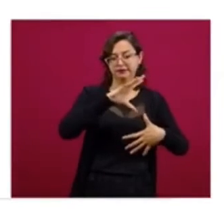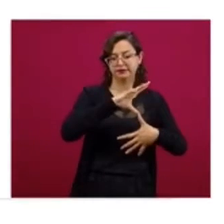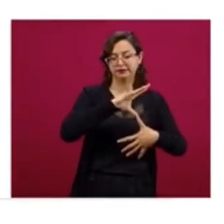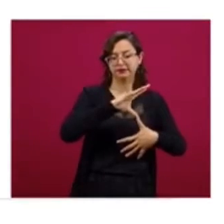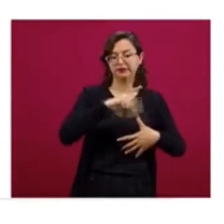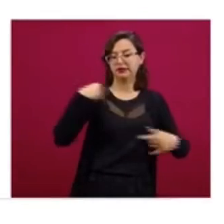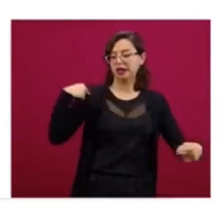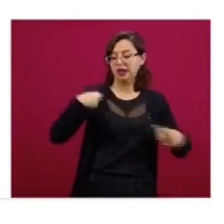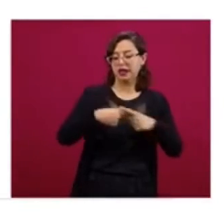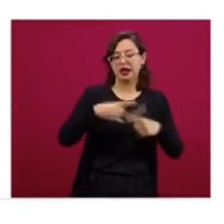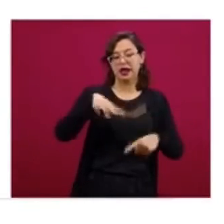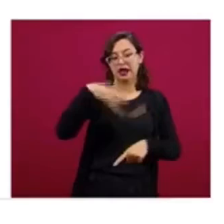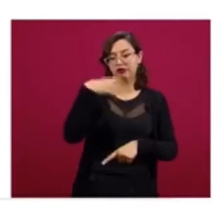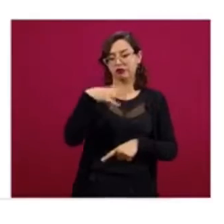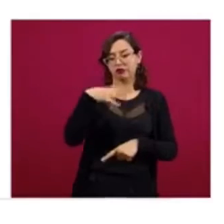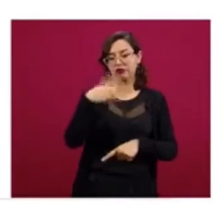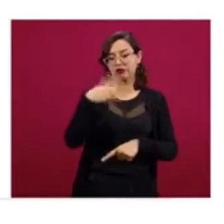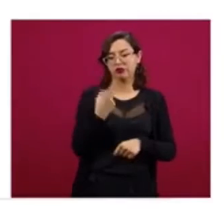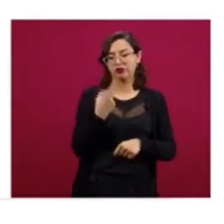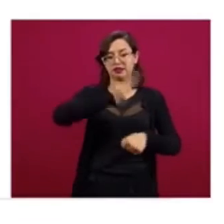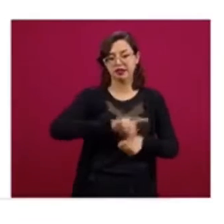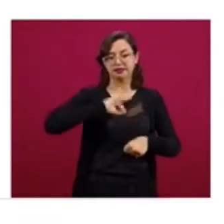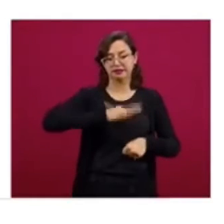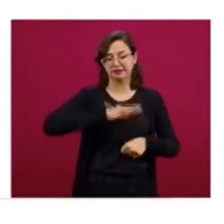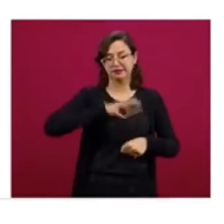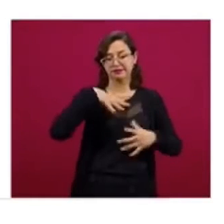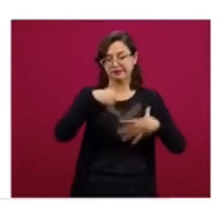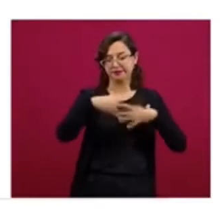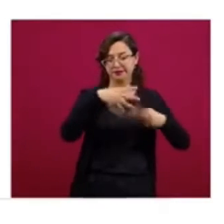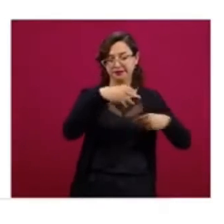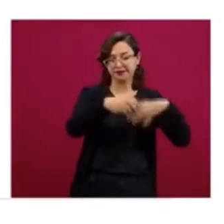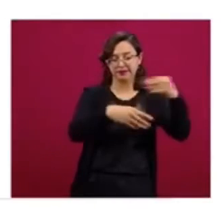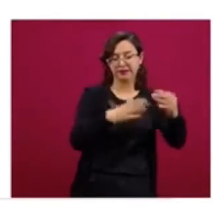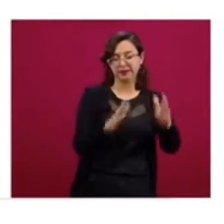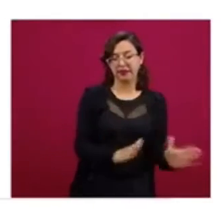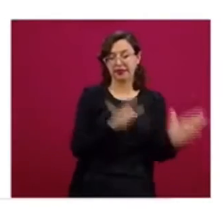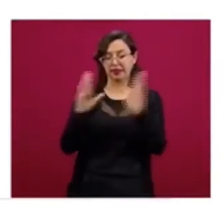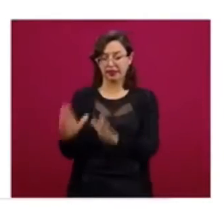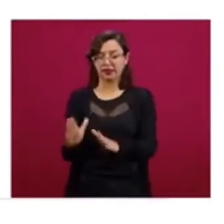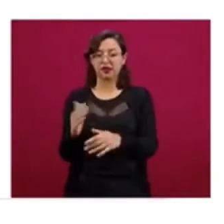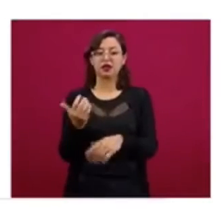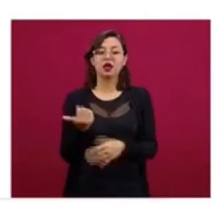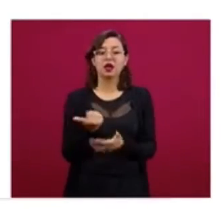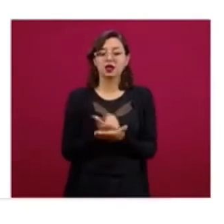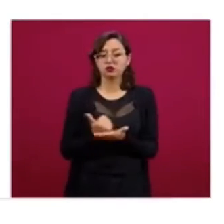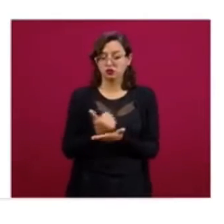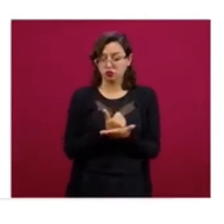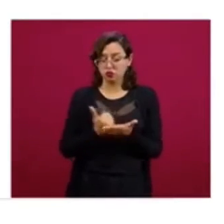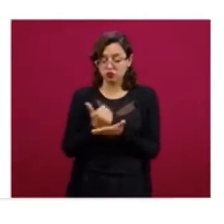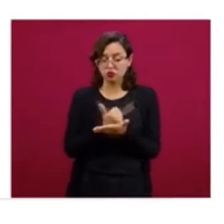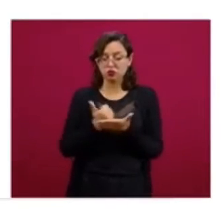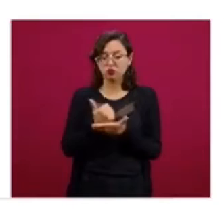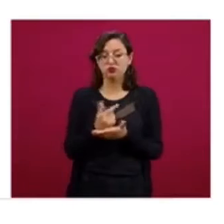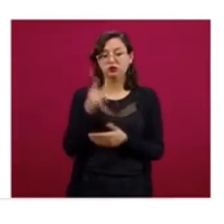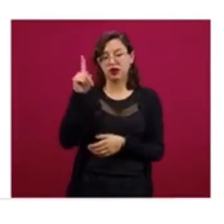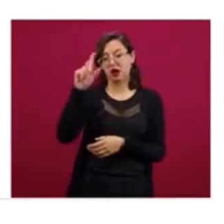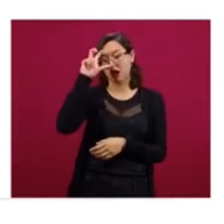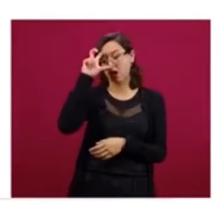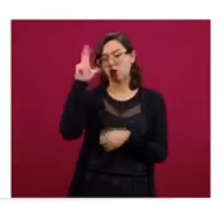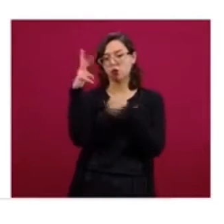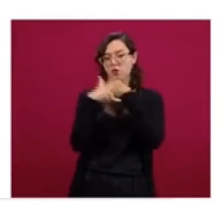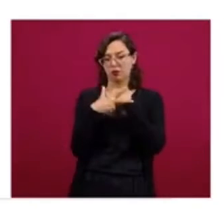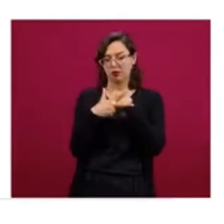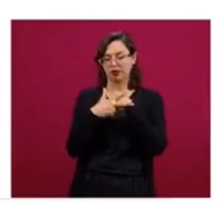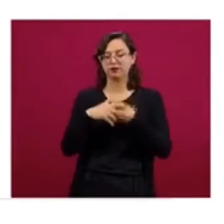mi libertad de poder salir, de poder relacionarme, de poder ir a visitar a alguna persona, de poder ir a mi trabajo.